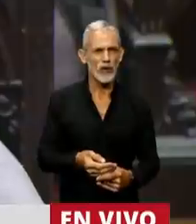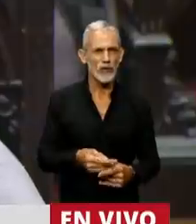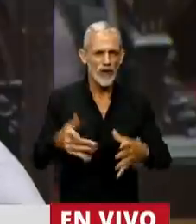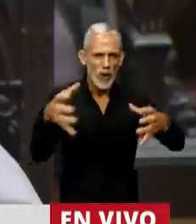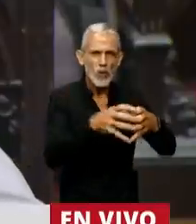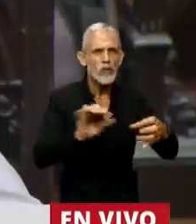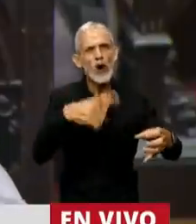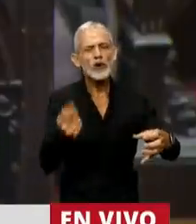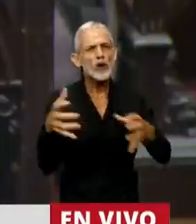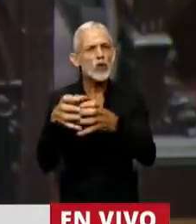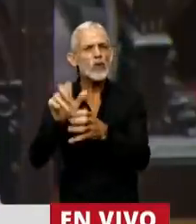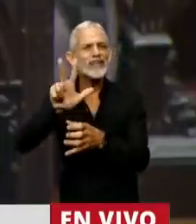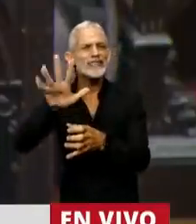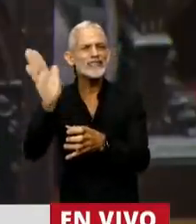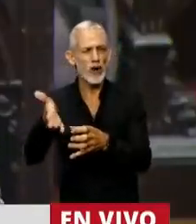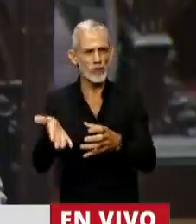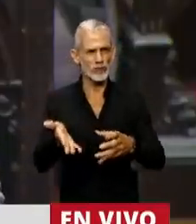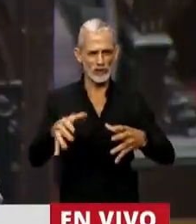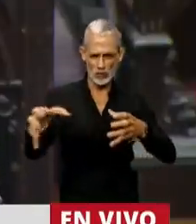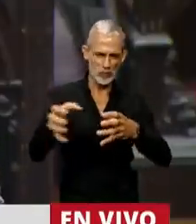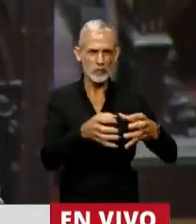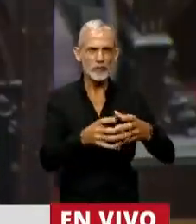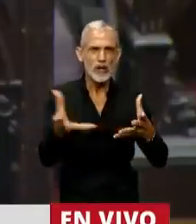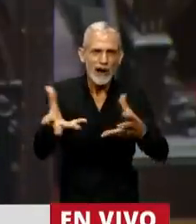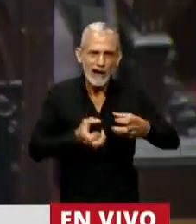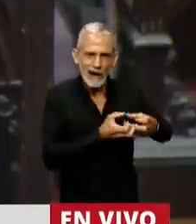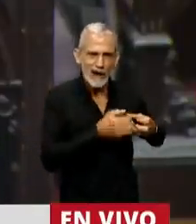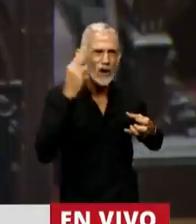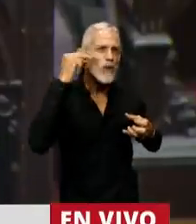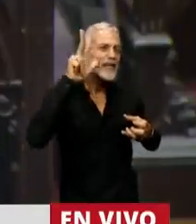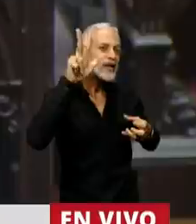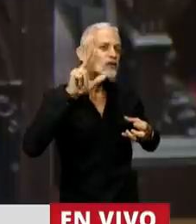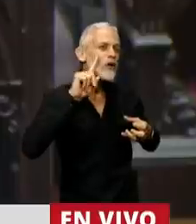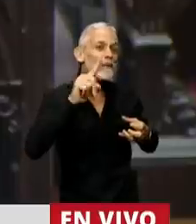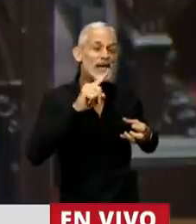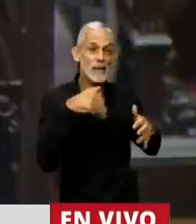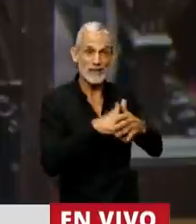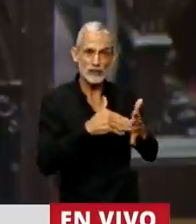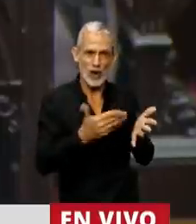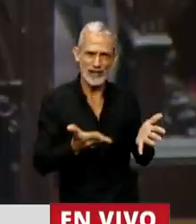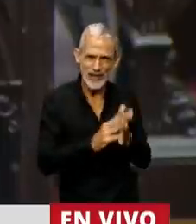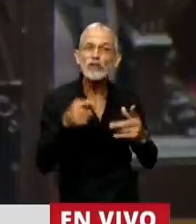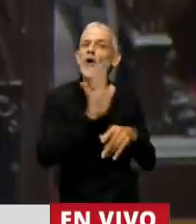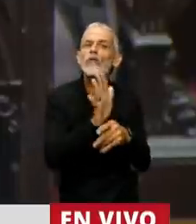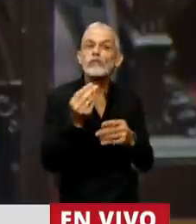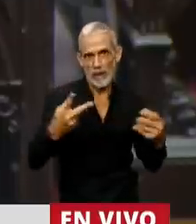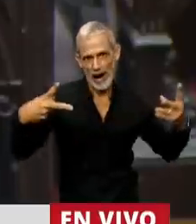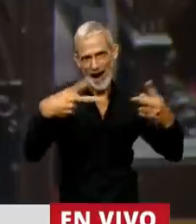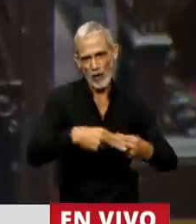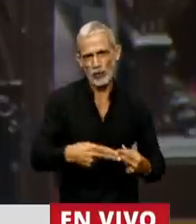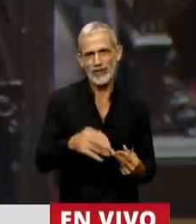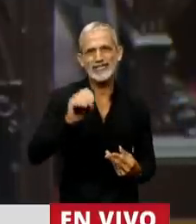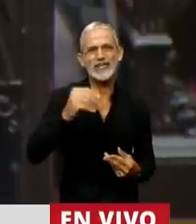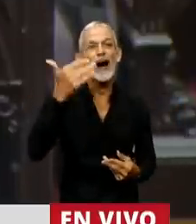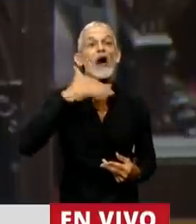y 35% a otro. Y se ahorraron 98 mil millones. Se llama ajuste, muchachos. Repitan